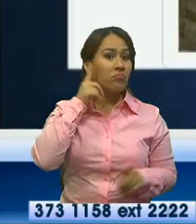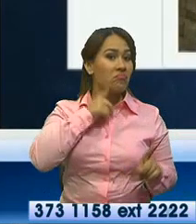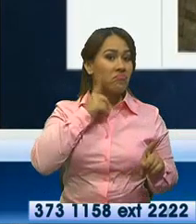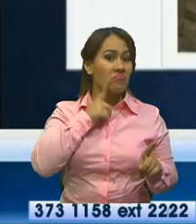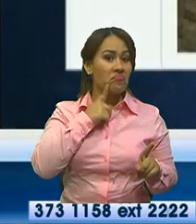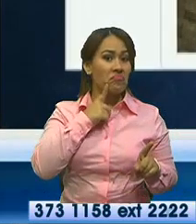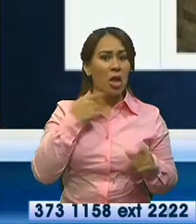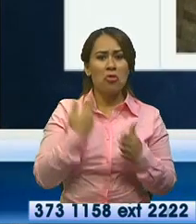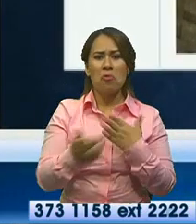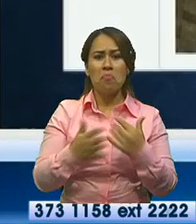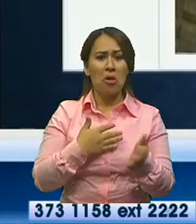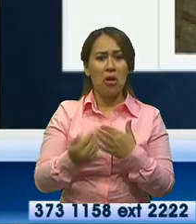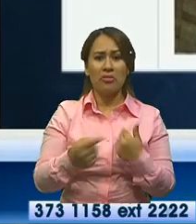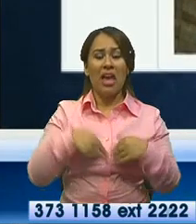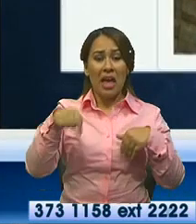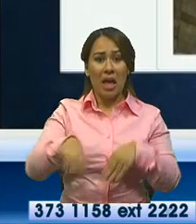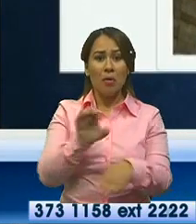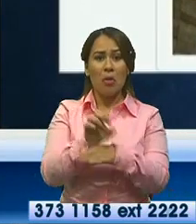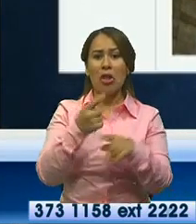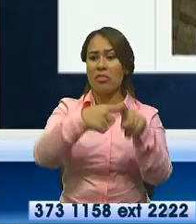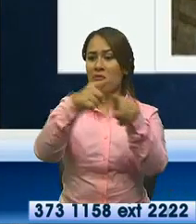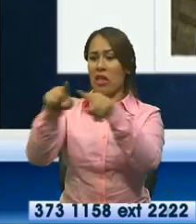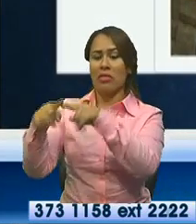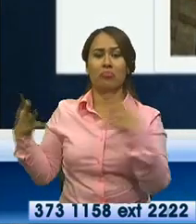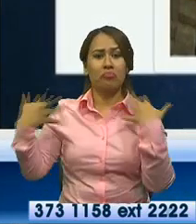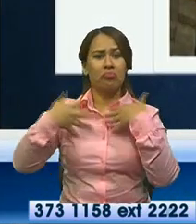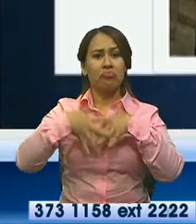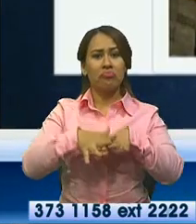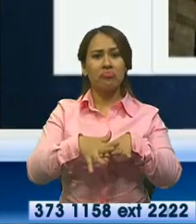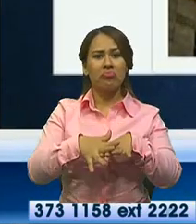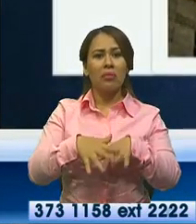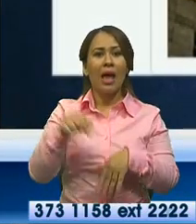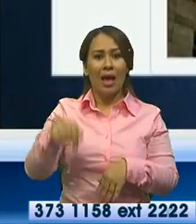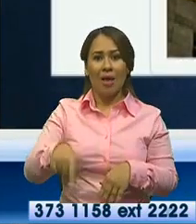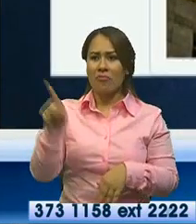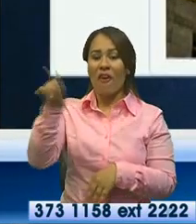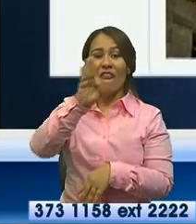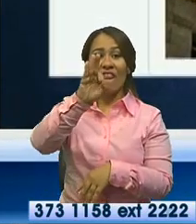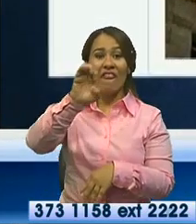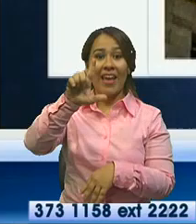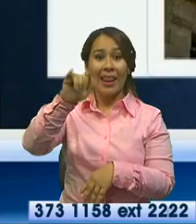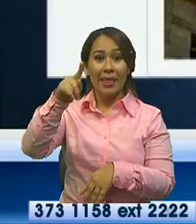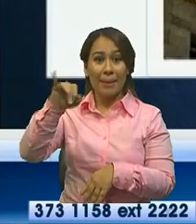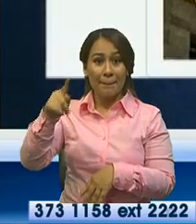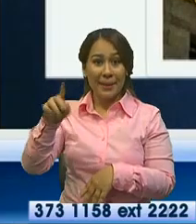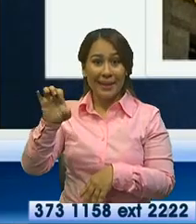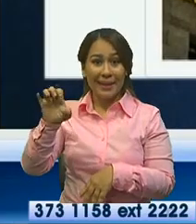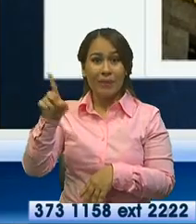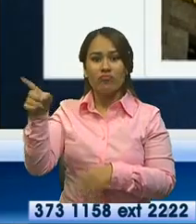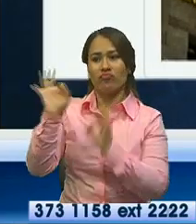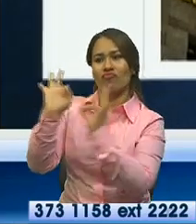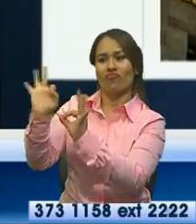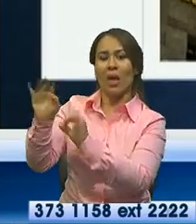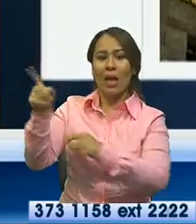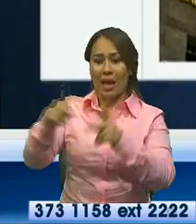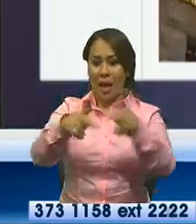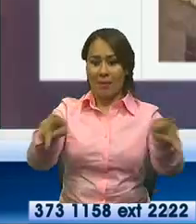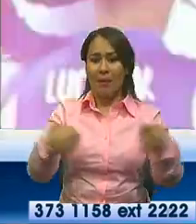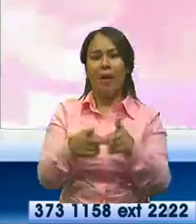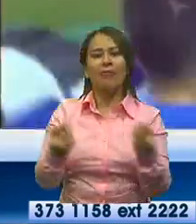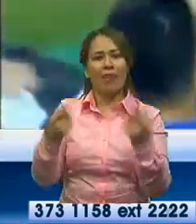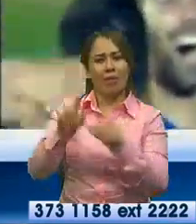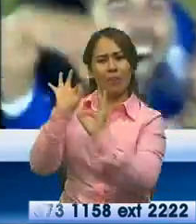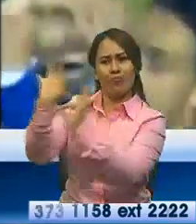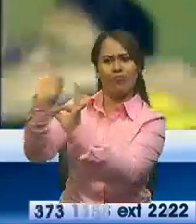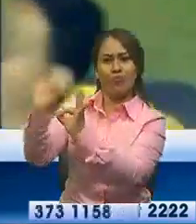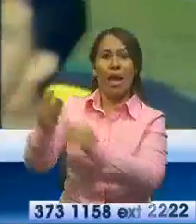forma parte de la rica diversidad de este país. Felipe Caicedo, eres orgullo del Ecuador. En la cancha también valores.